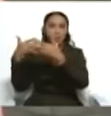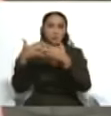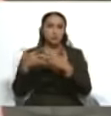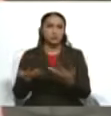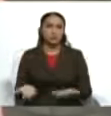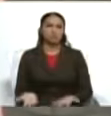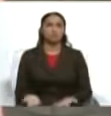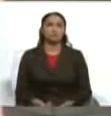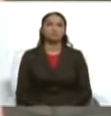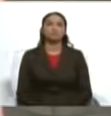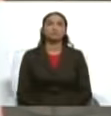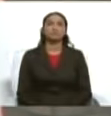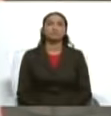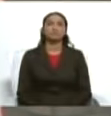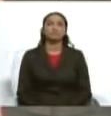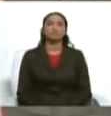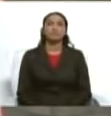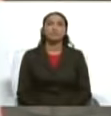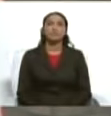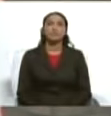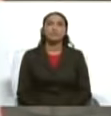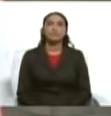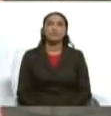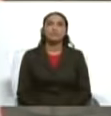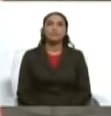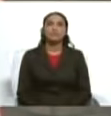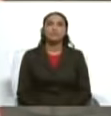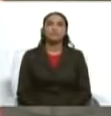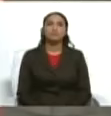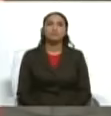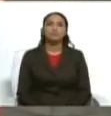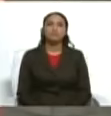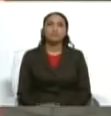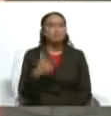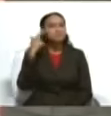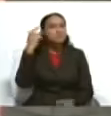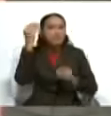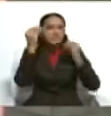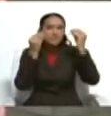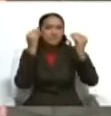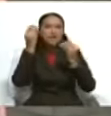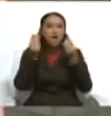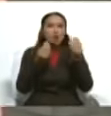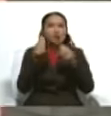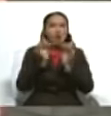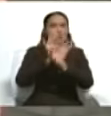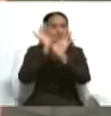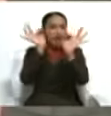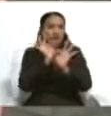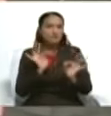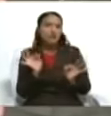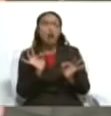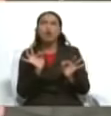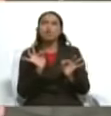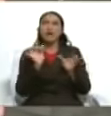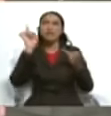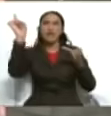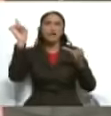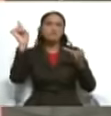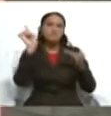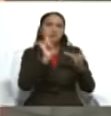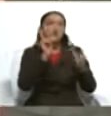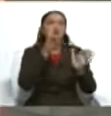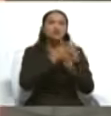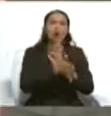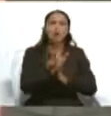además de eso, buscar la forma de entrometerse en un asunto que no, repito, no le compete.